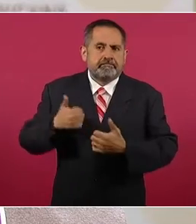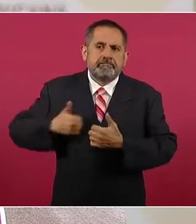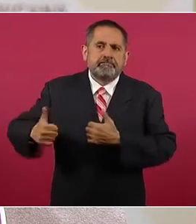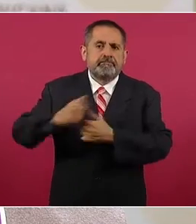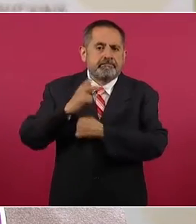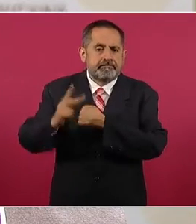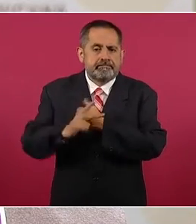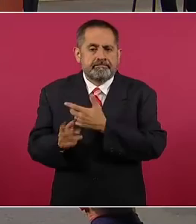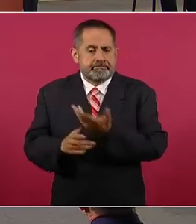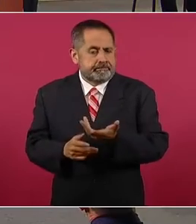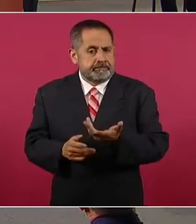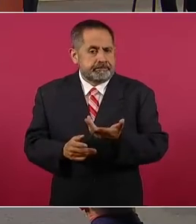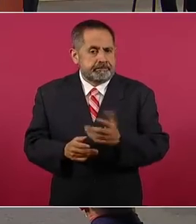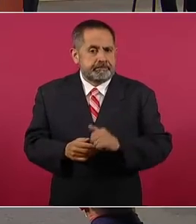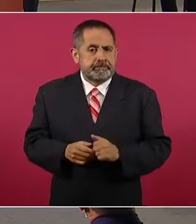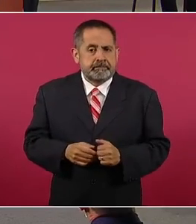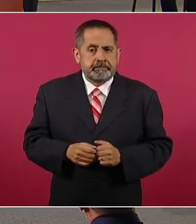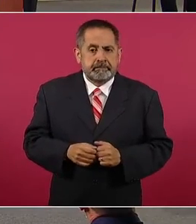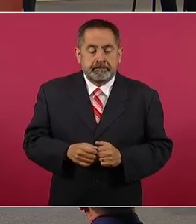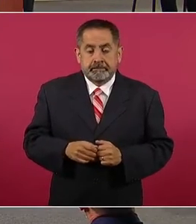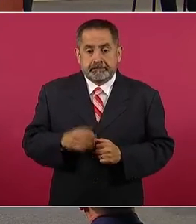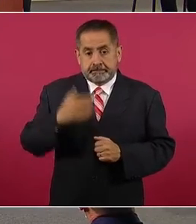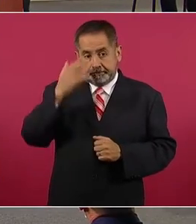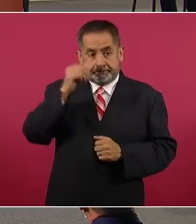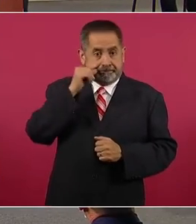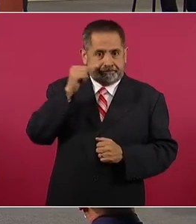Hablábamos ayer de que viene el invierno